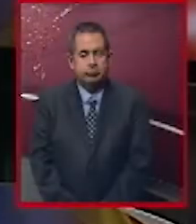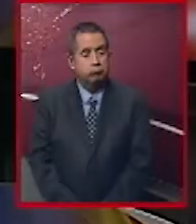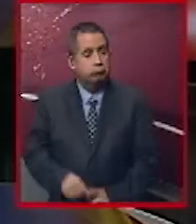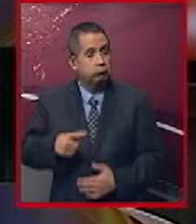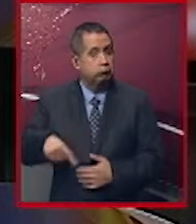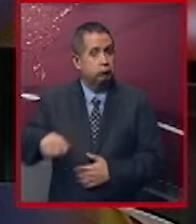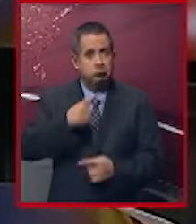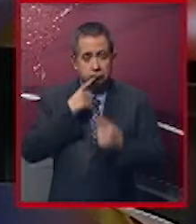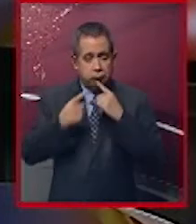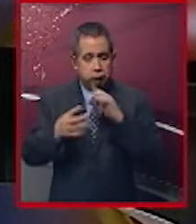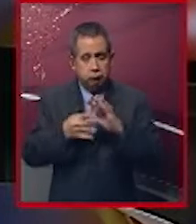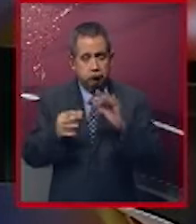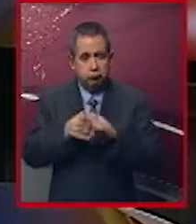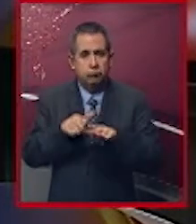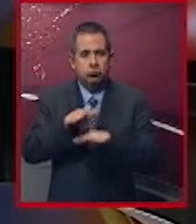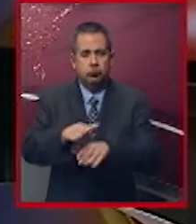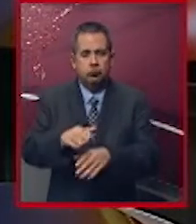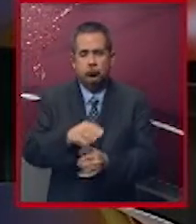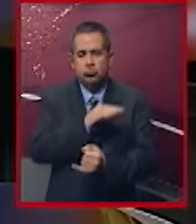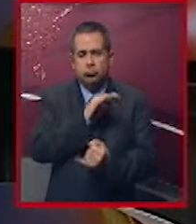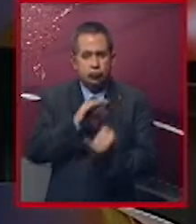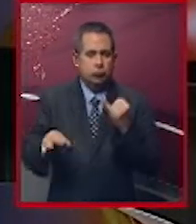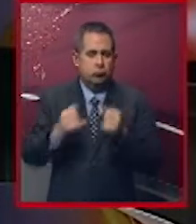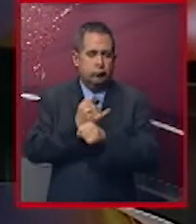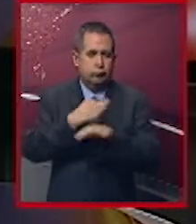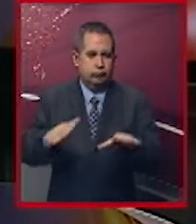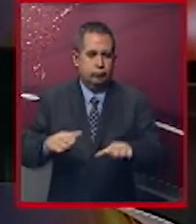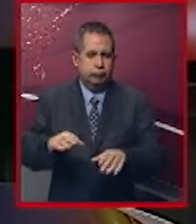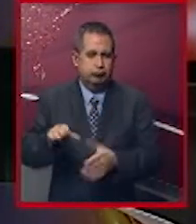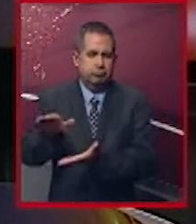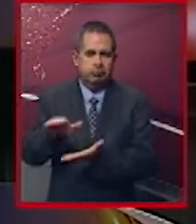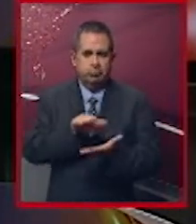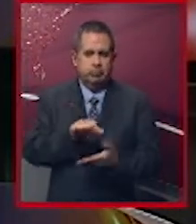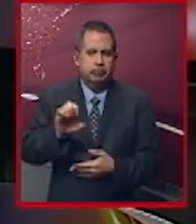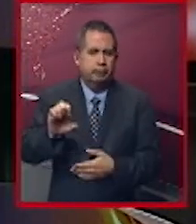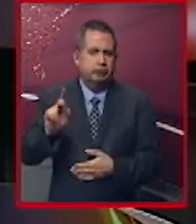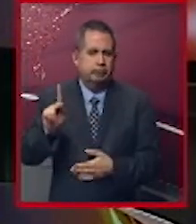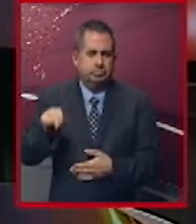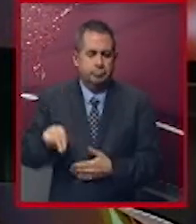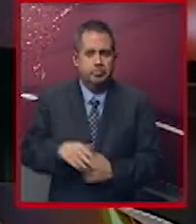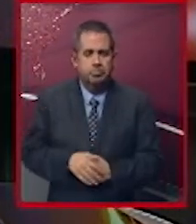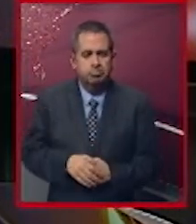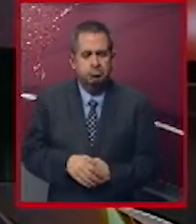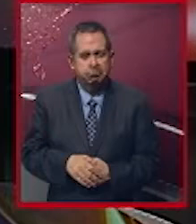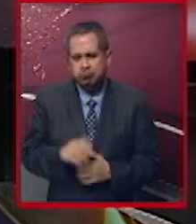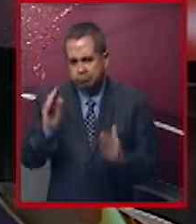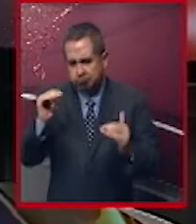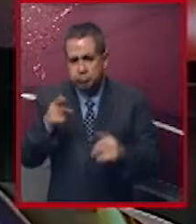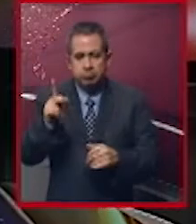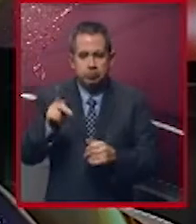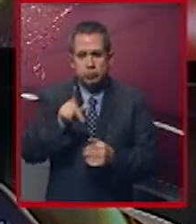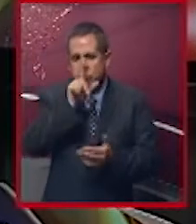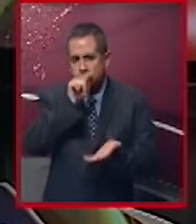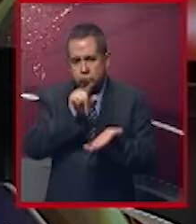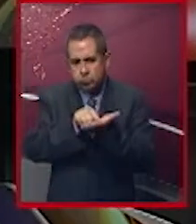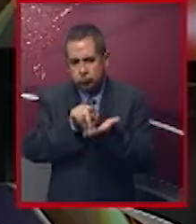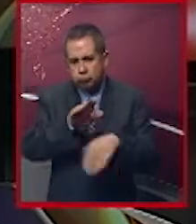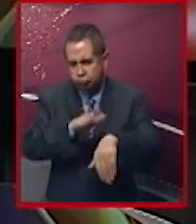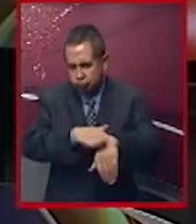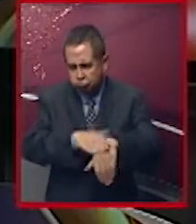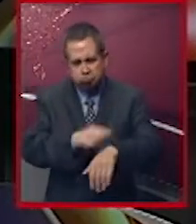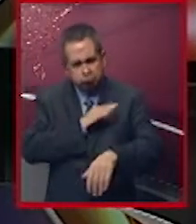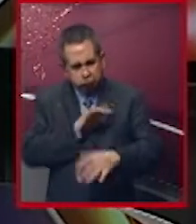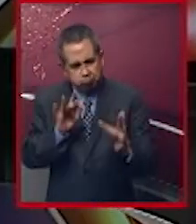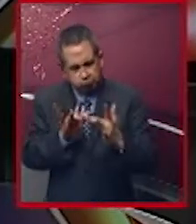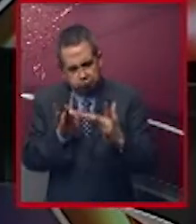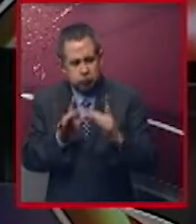presidente Enrique Peña Nieto. Antes de despedirnos, permítame recordarle nuestras diferentes redes sociales, por Twitter @NoticiaCongreso, o si usted lo